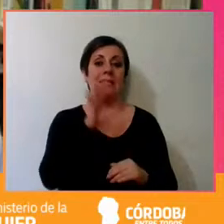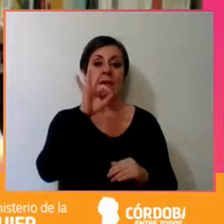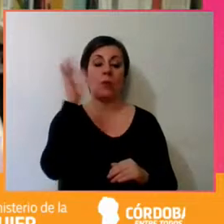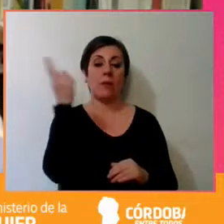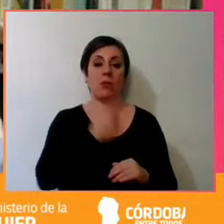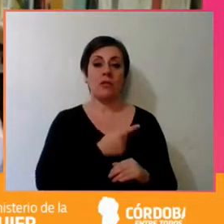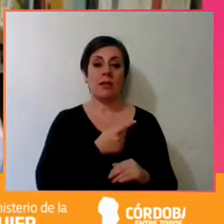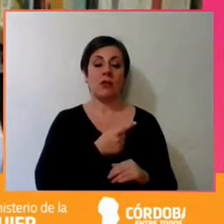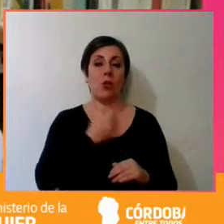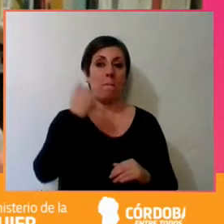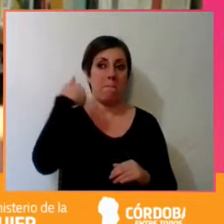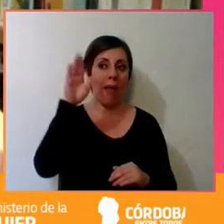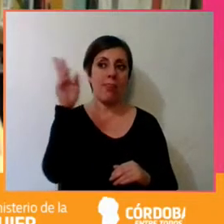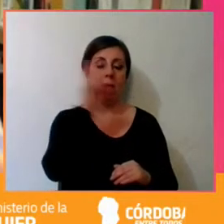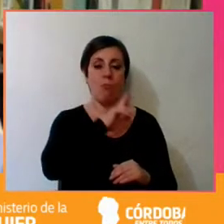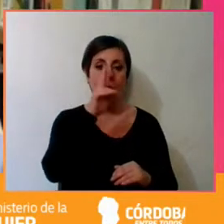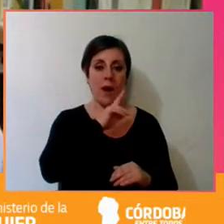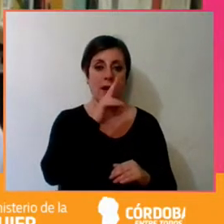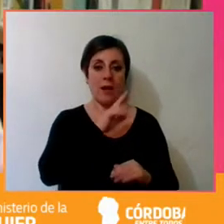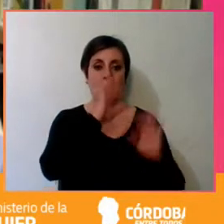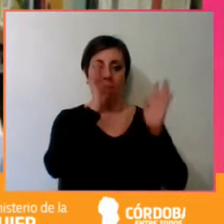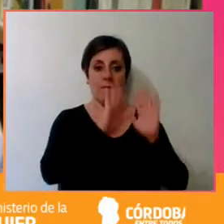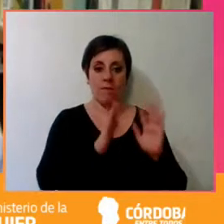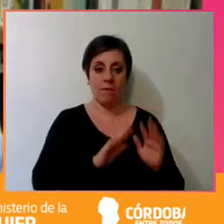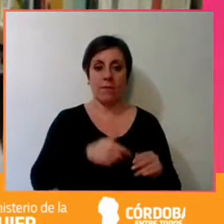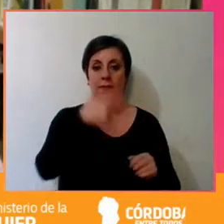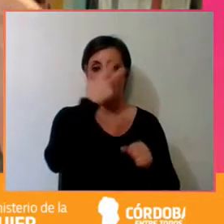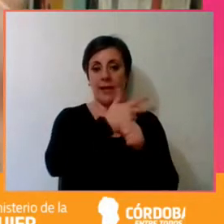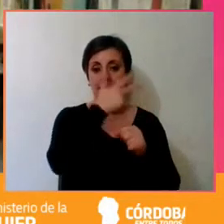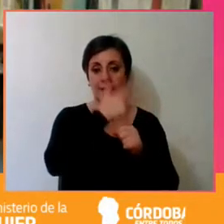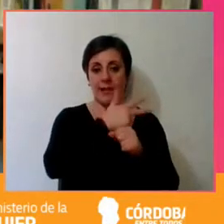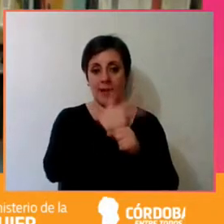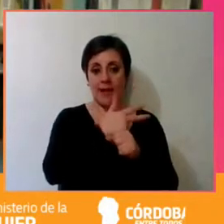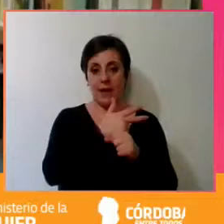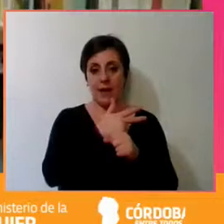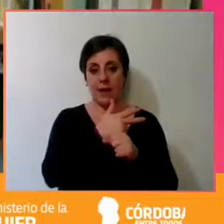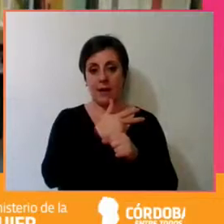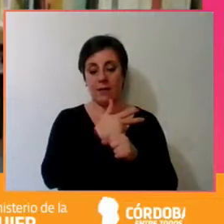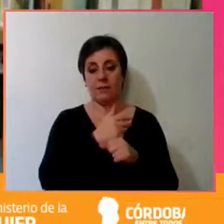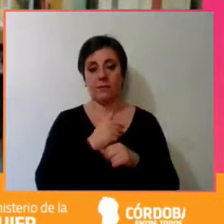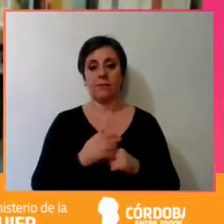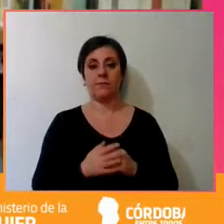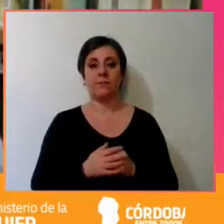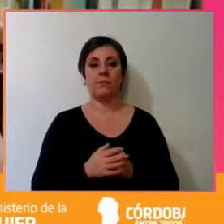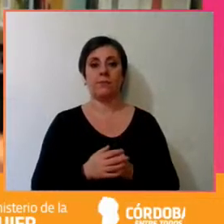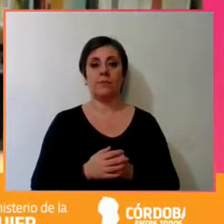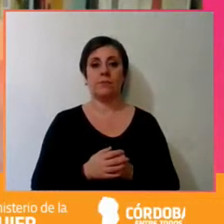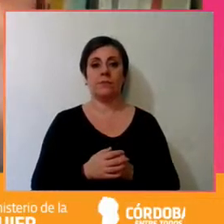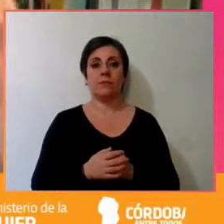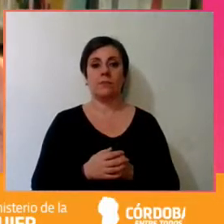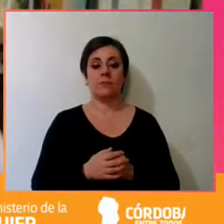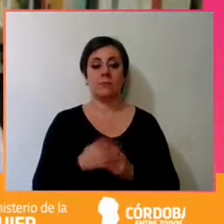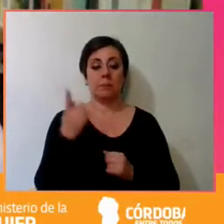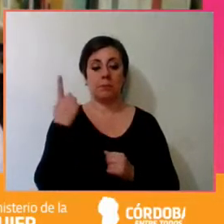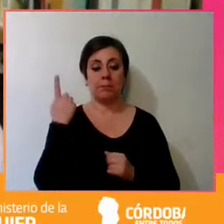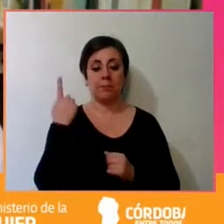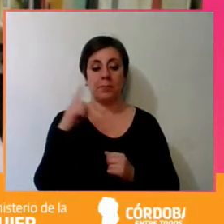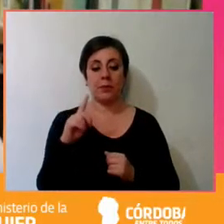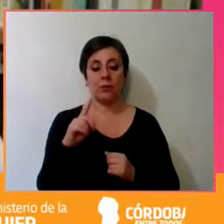más de mujeres con formación terciaria de la de hombres, o sea, hay, sin embargo,